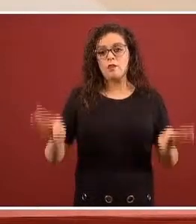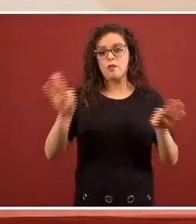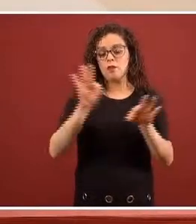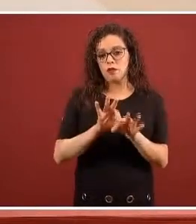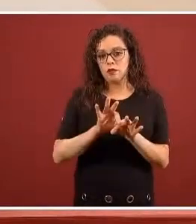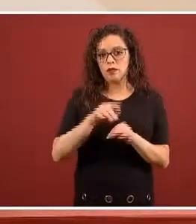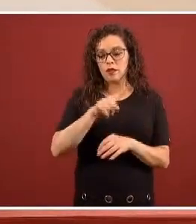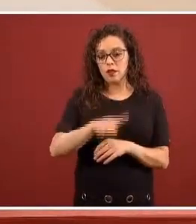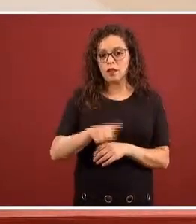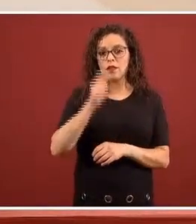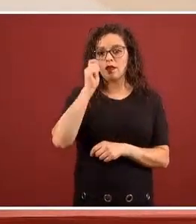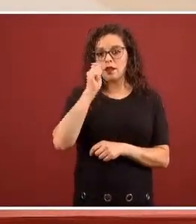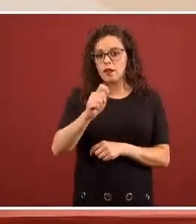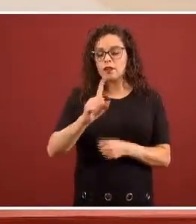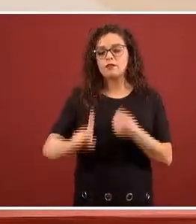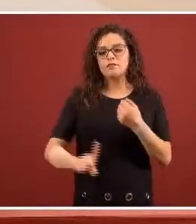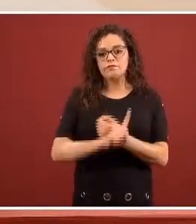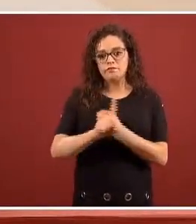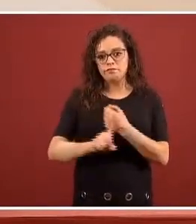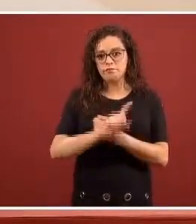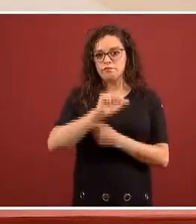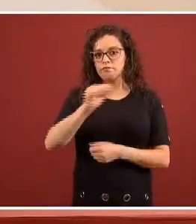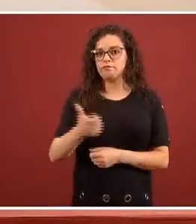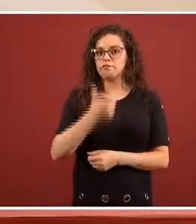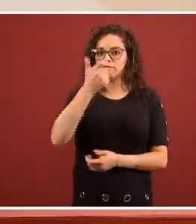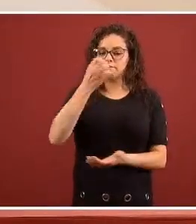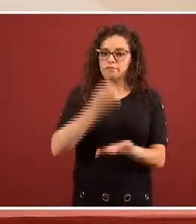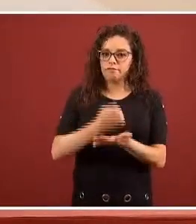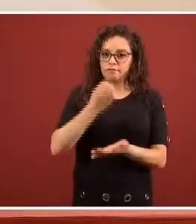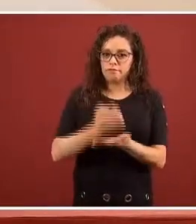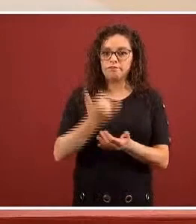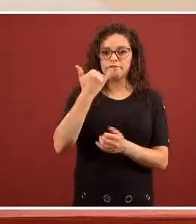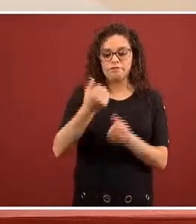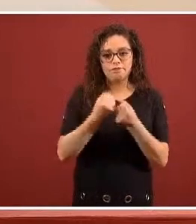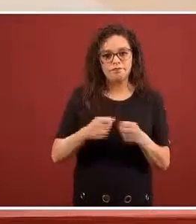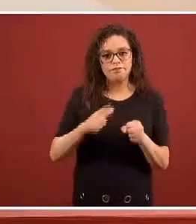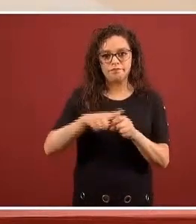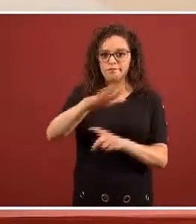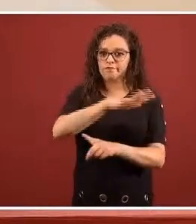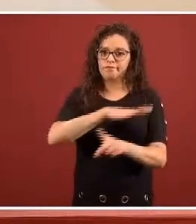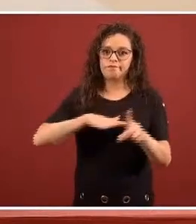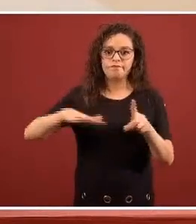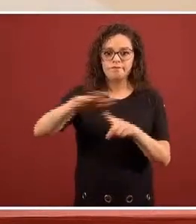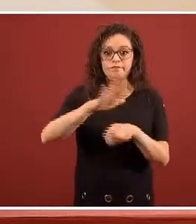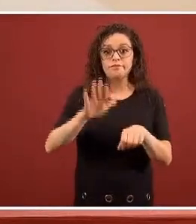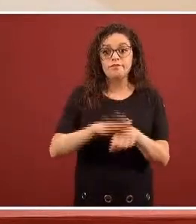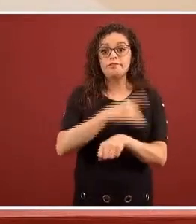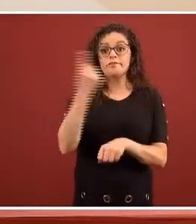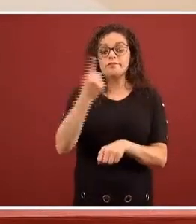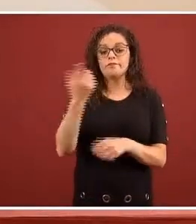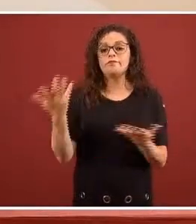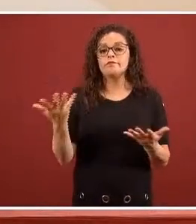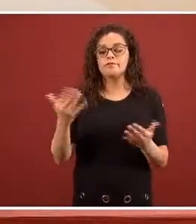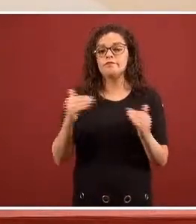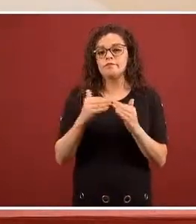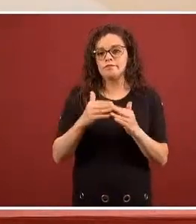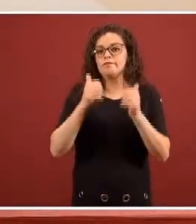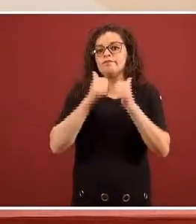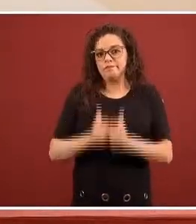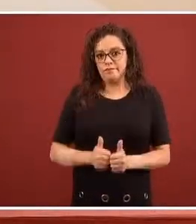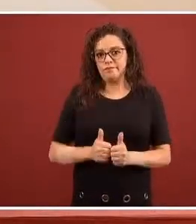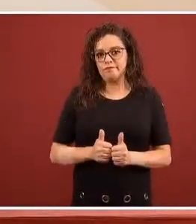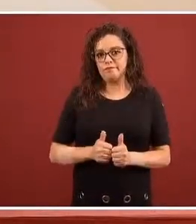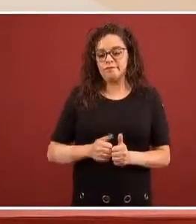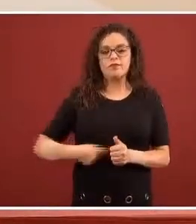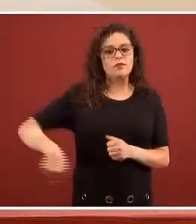alteraciones económicas y sociales que producen estas medidas de sana distancia. También lo sabíamos y no es